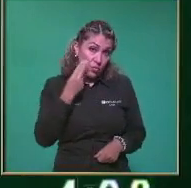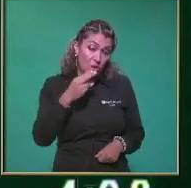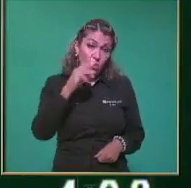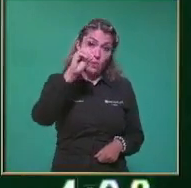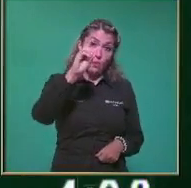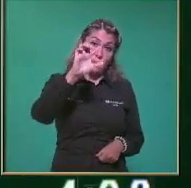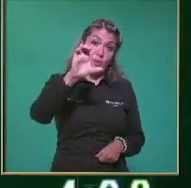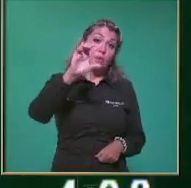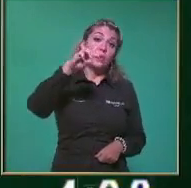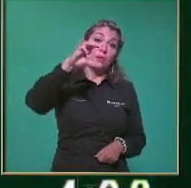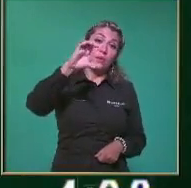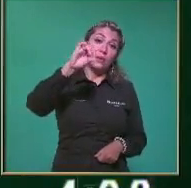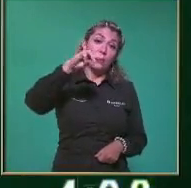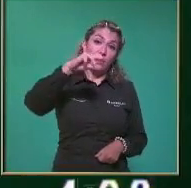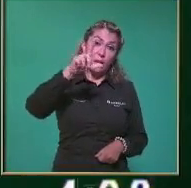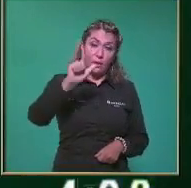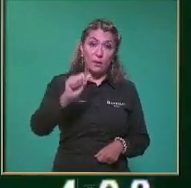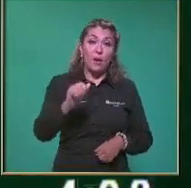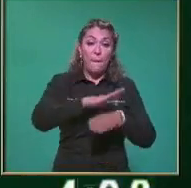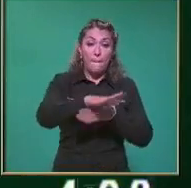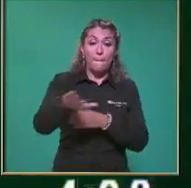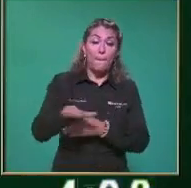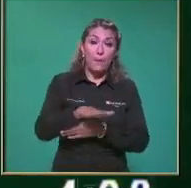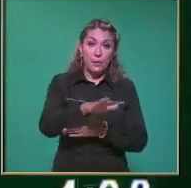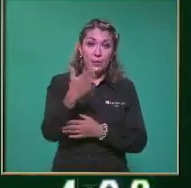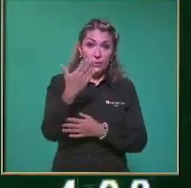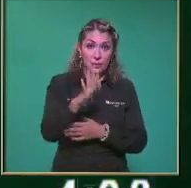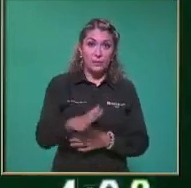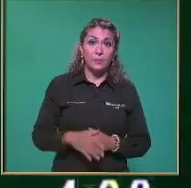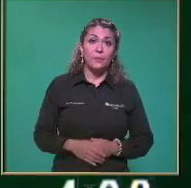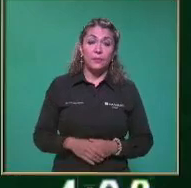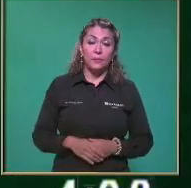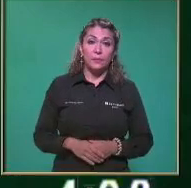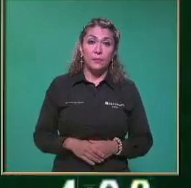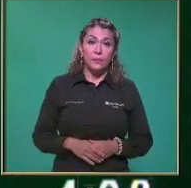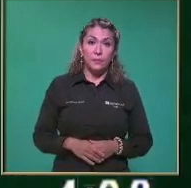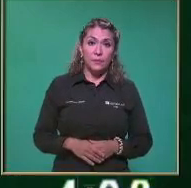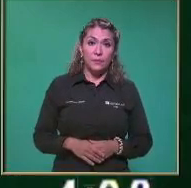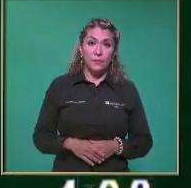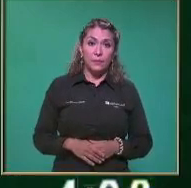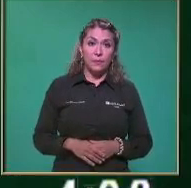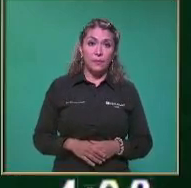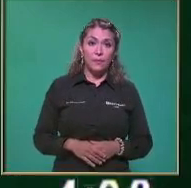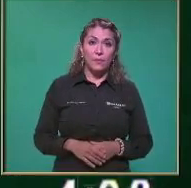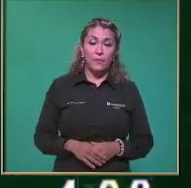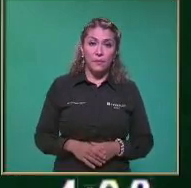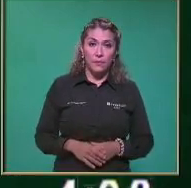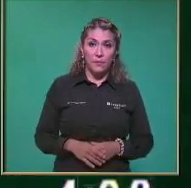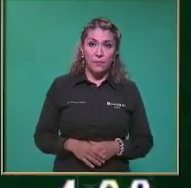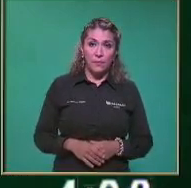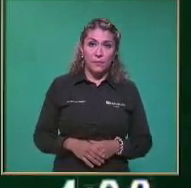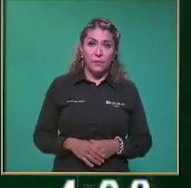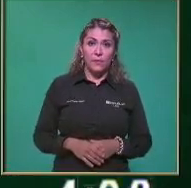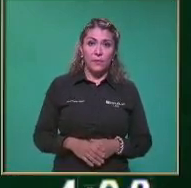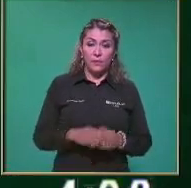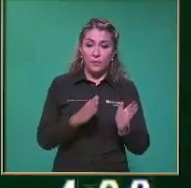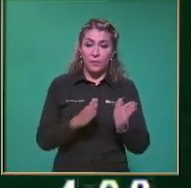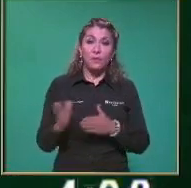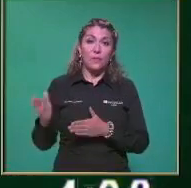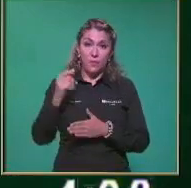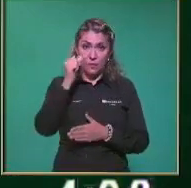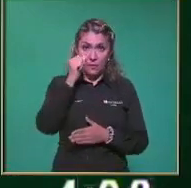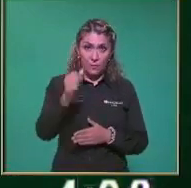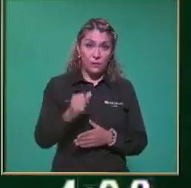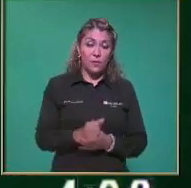dice. Dice que es de base 10, ¿sí? La base de nuestra numeración es 10. Entonces, fíjense muy bien,